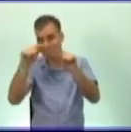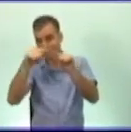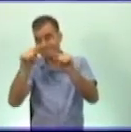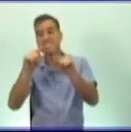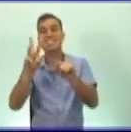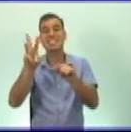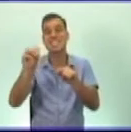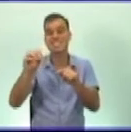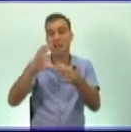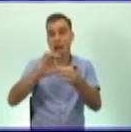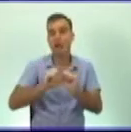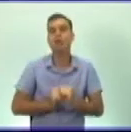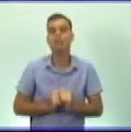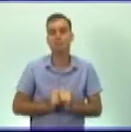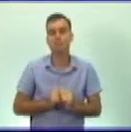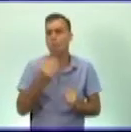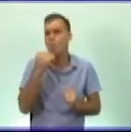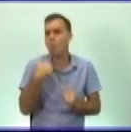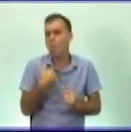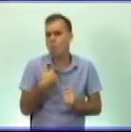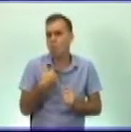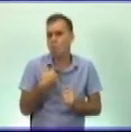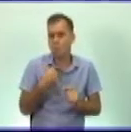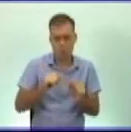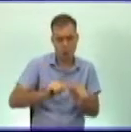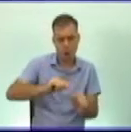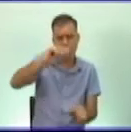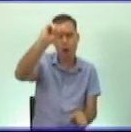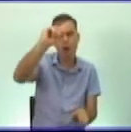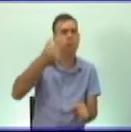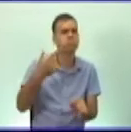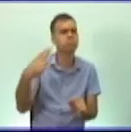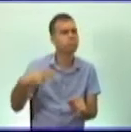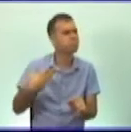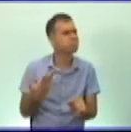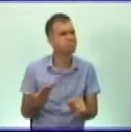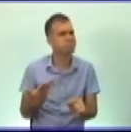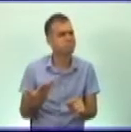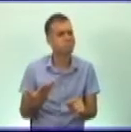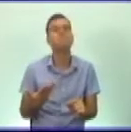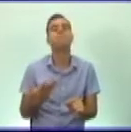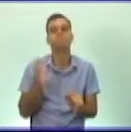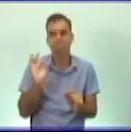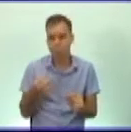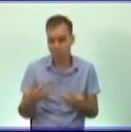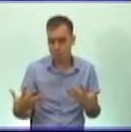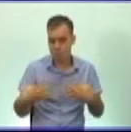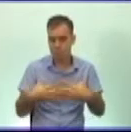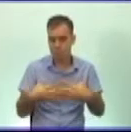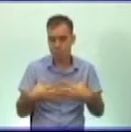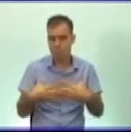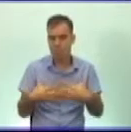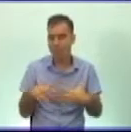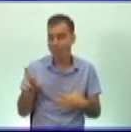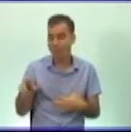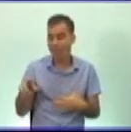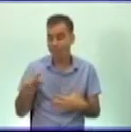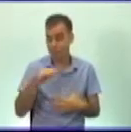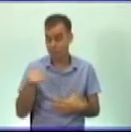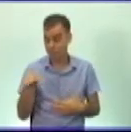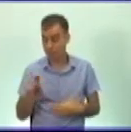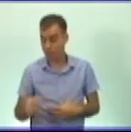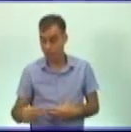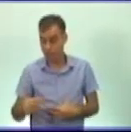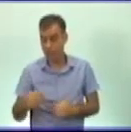radio, ¿cómo podemos hallar la altura? Bueno, estableciendo la relación correspondiente. Radio sobre altura, o sea que es